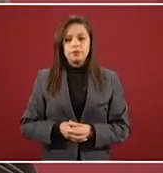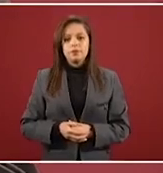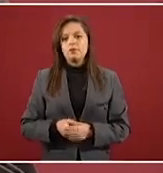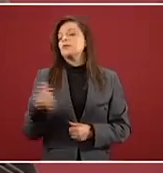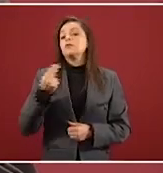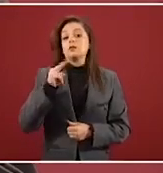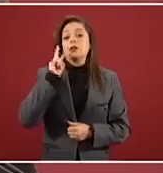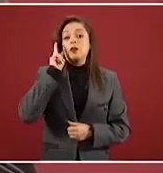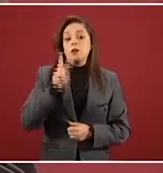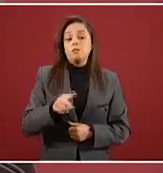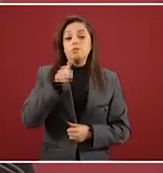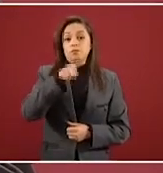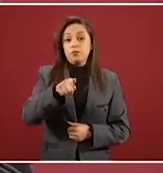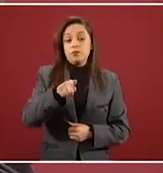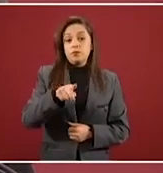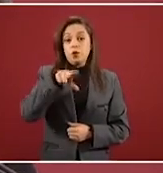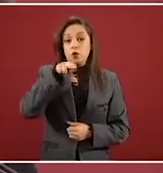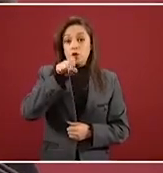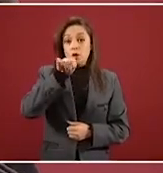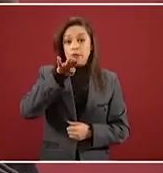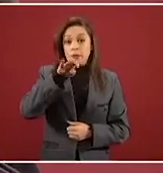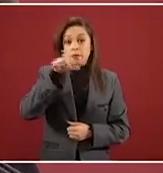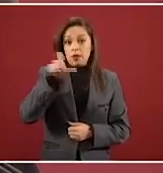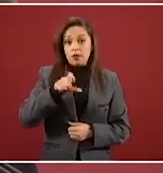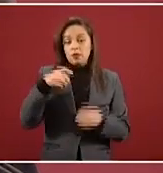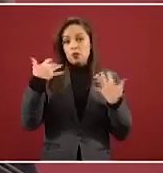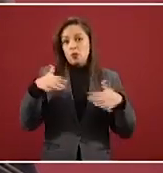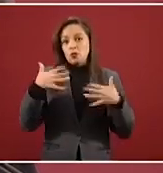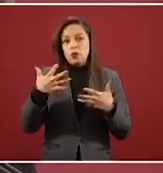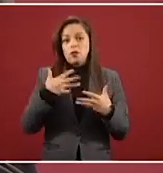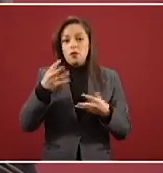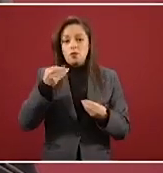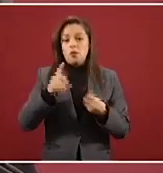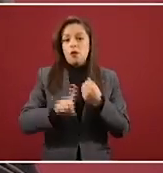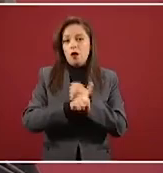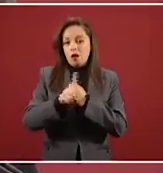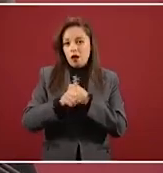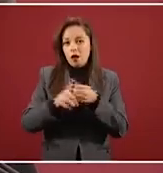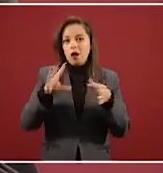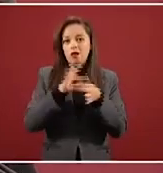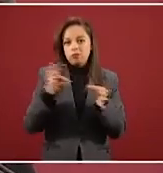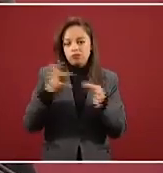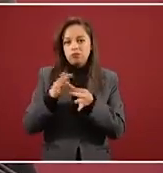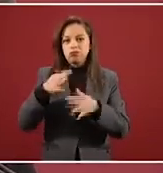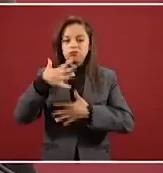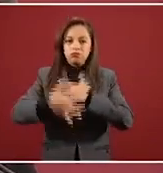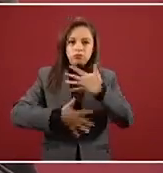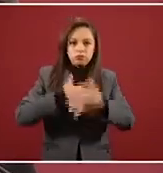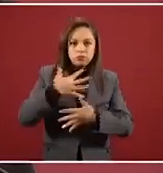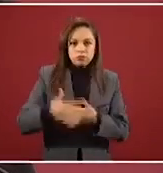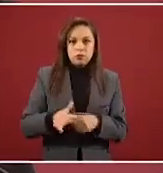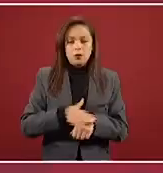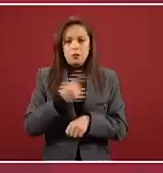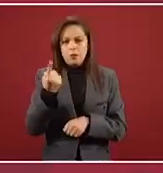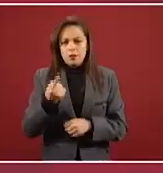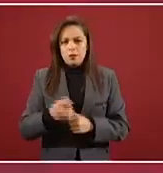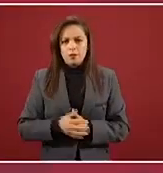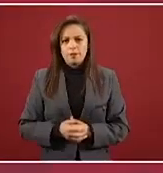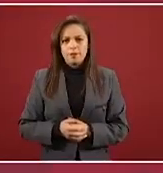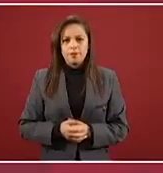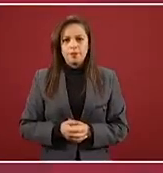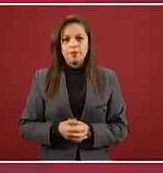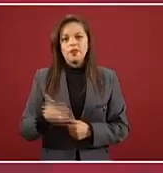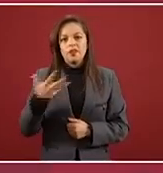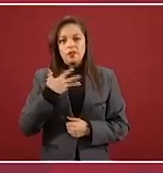mucha polémica y hay posturas a favor,